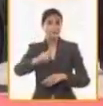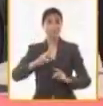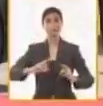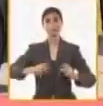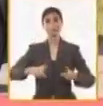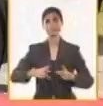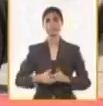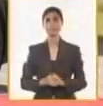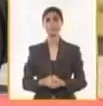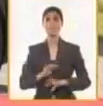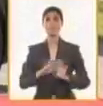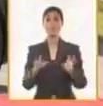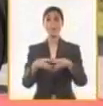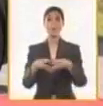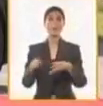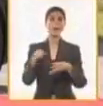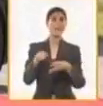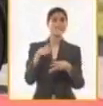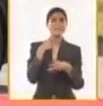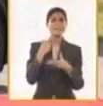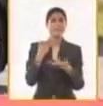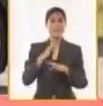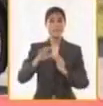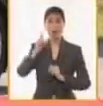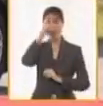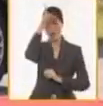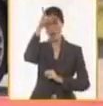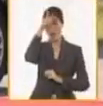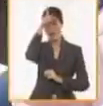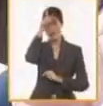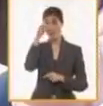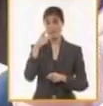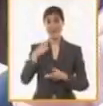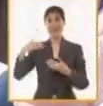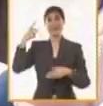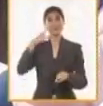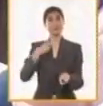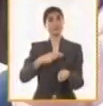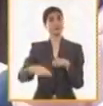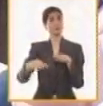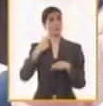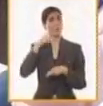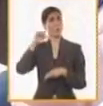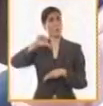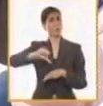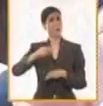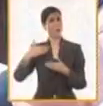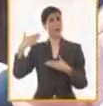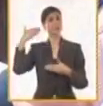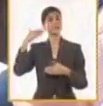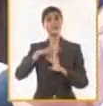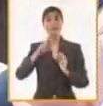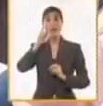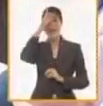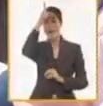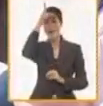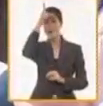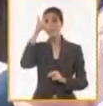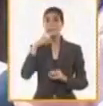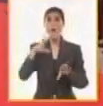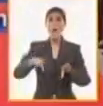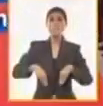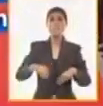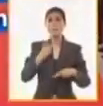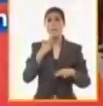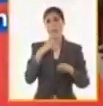Este movimiento no tiene precedentes para Alemania debido a su oscuro pasado, que normalmente significaba que Alemania optaba por un enfoque más